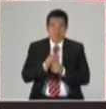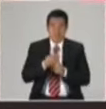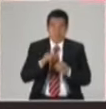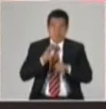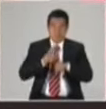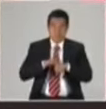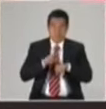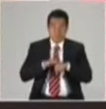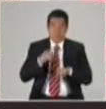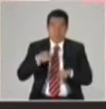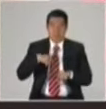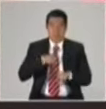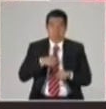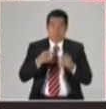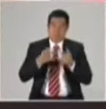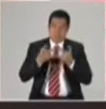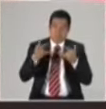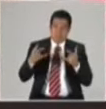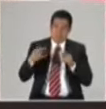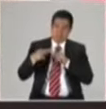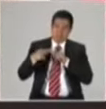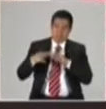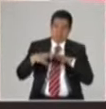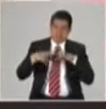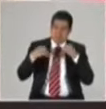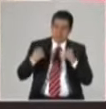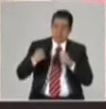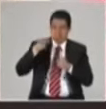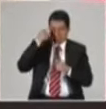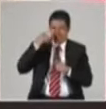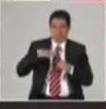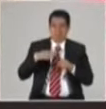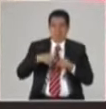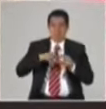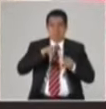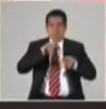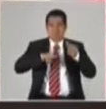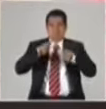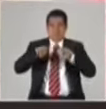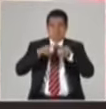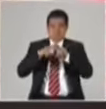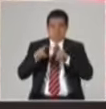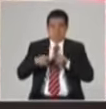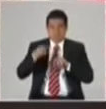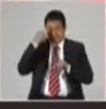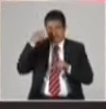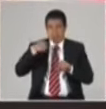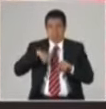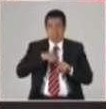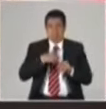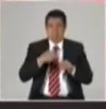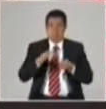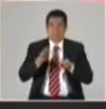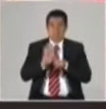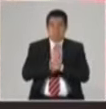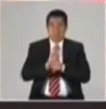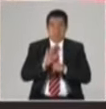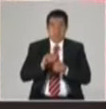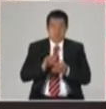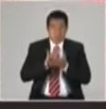ser parte del esfuerzo histórico que estamos haciendo en todos los niveles de gobierno para traer